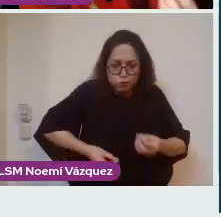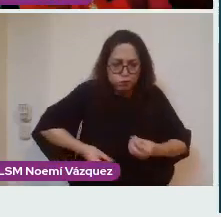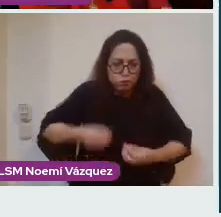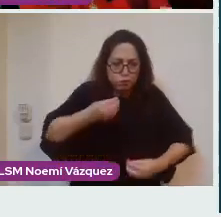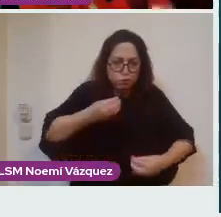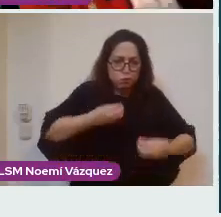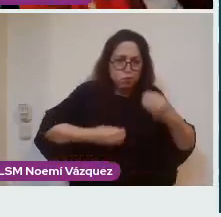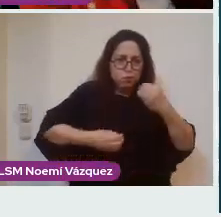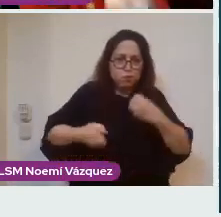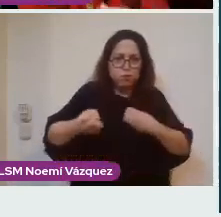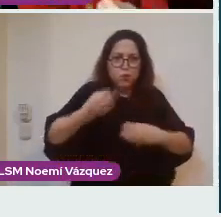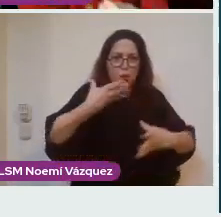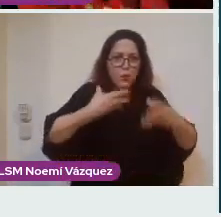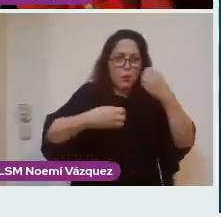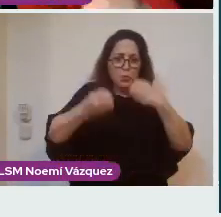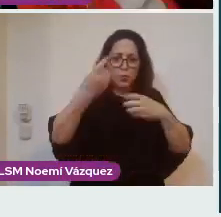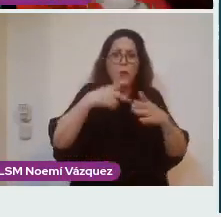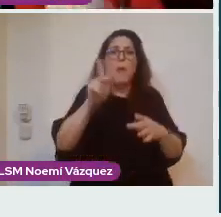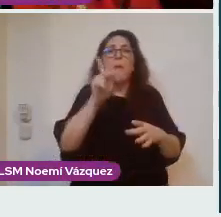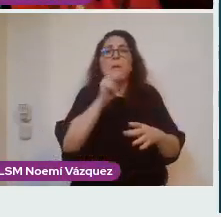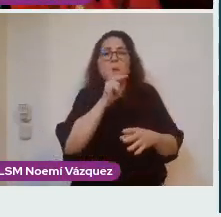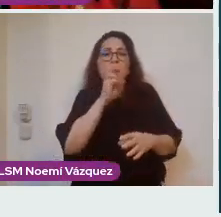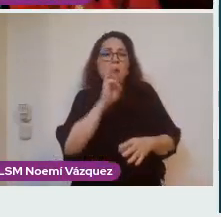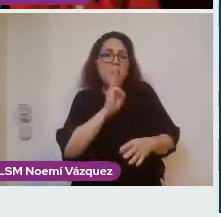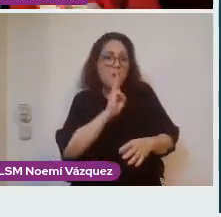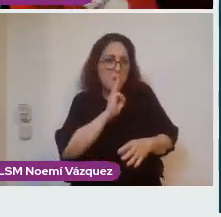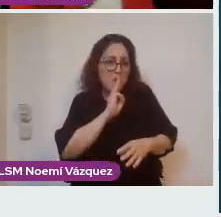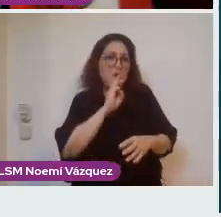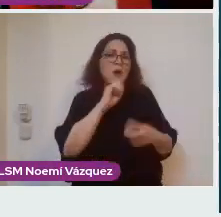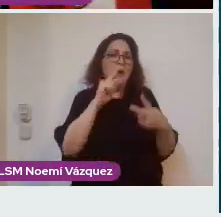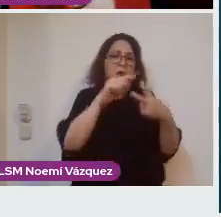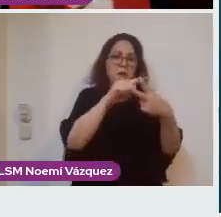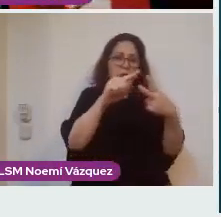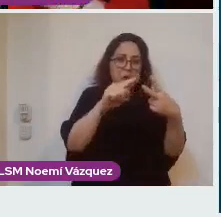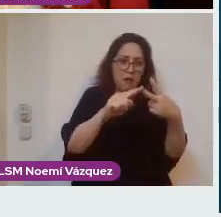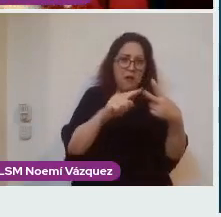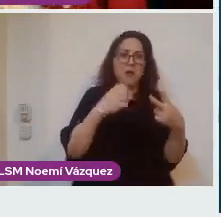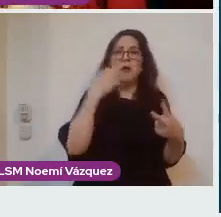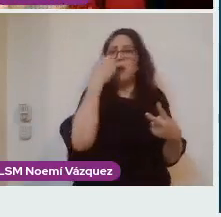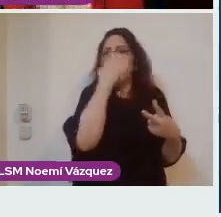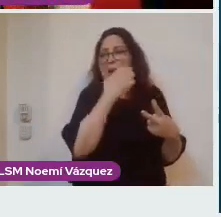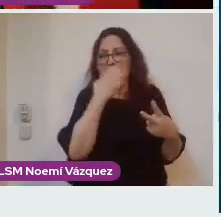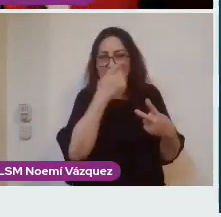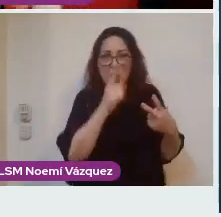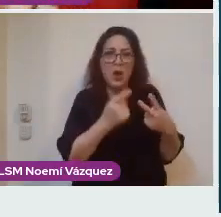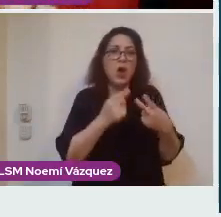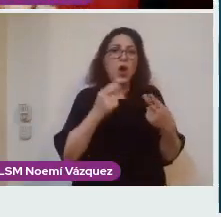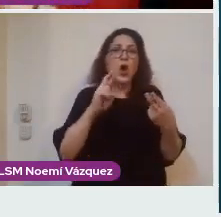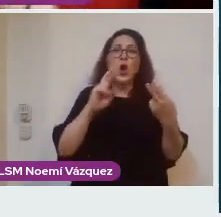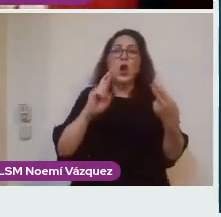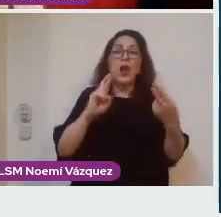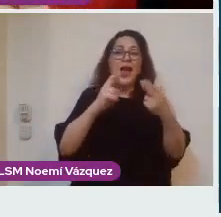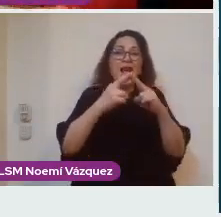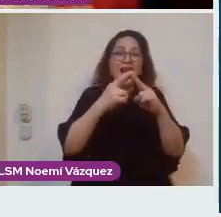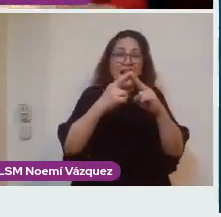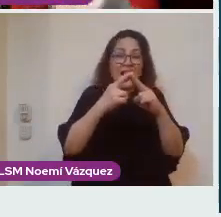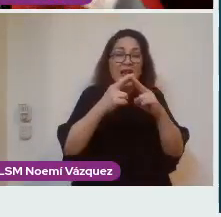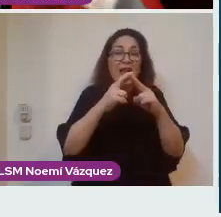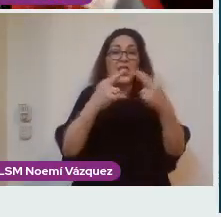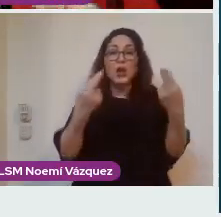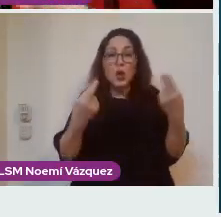se digiere, se absorbe, se asimila, se goza incluso, y no podemos hacer nada de esas